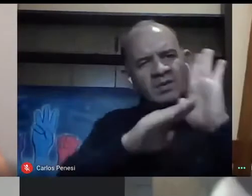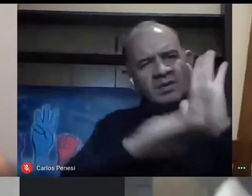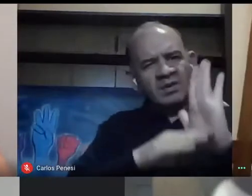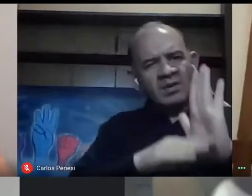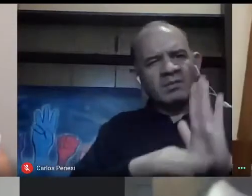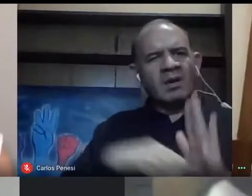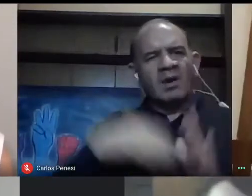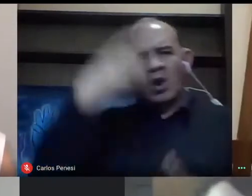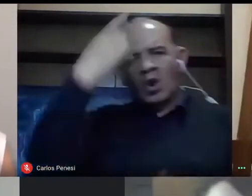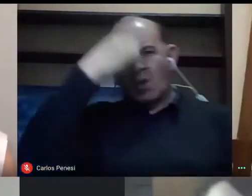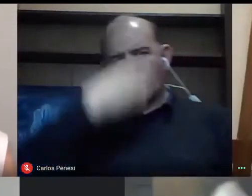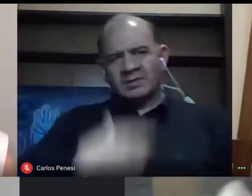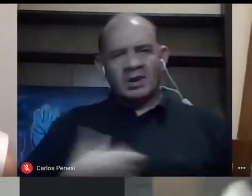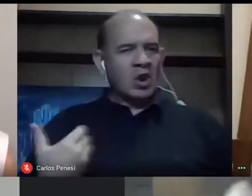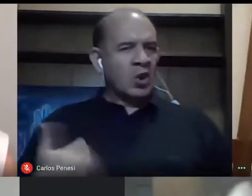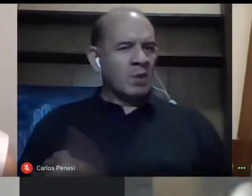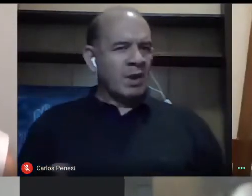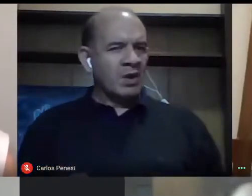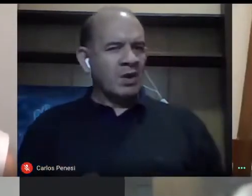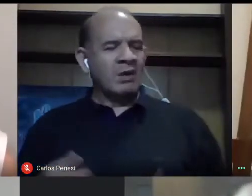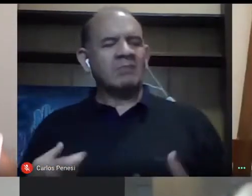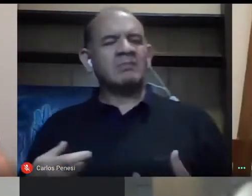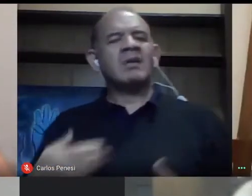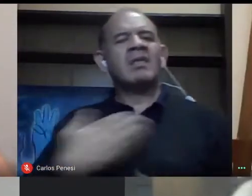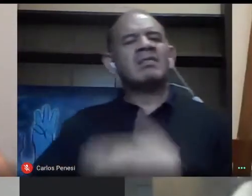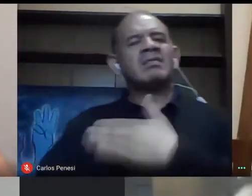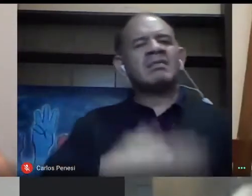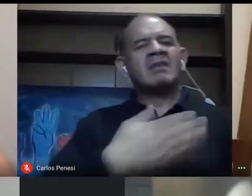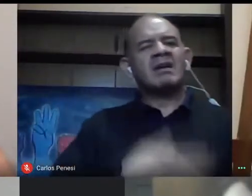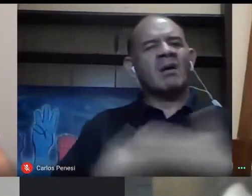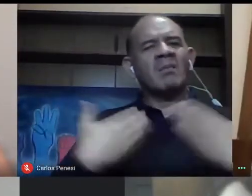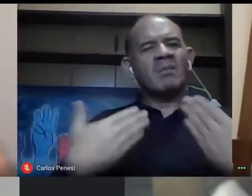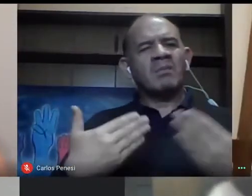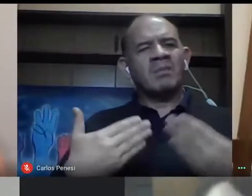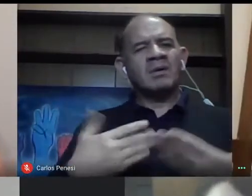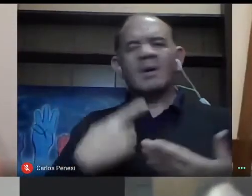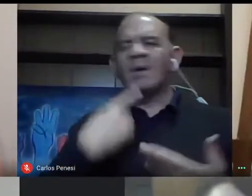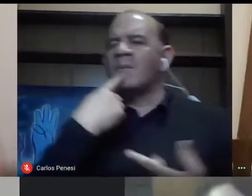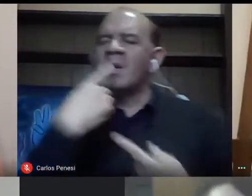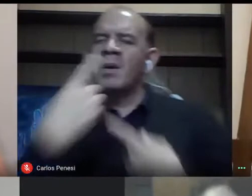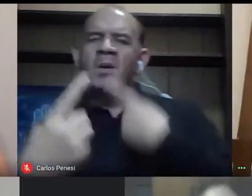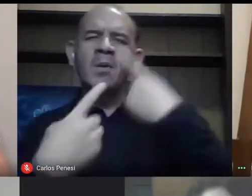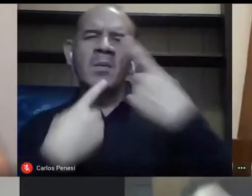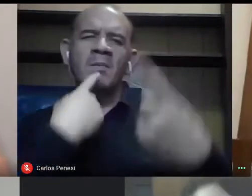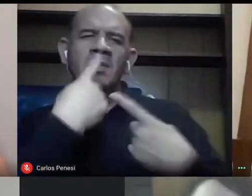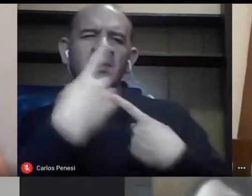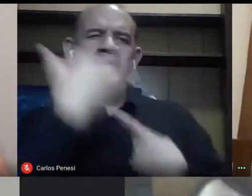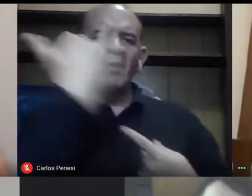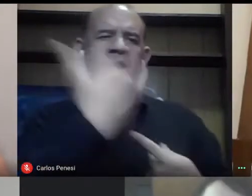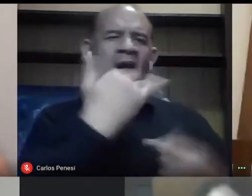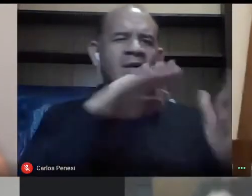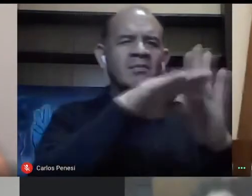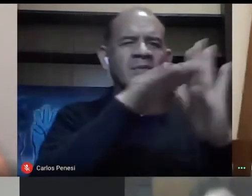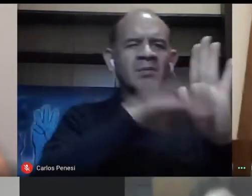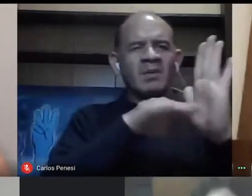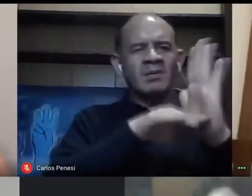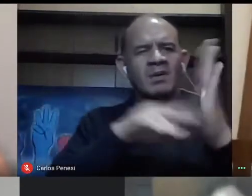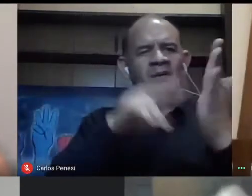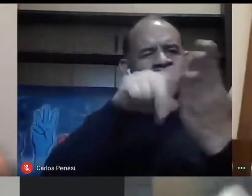entidades autorizadas sin trámites administrativos puedan consultar en forma directa qué materiales hay y su